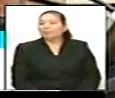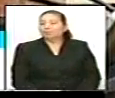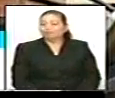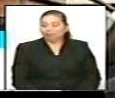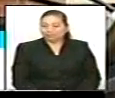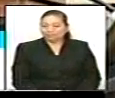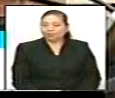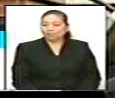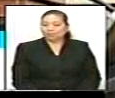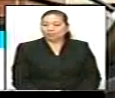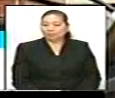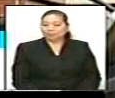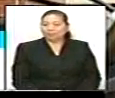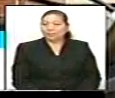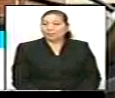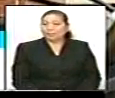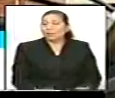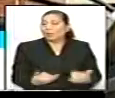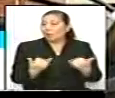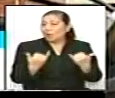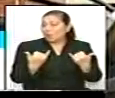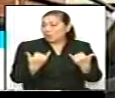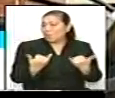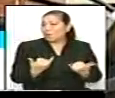reservada. El día de hoy,